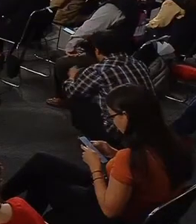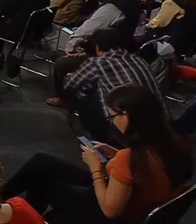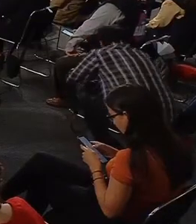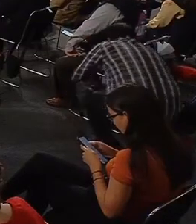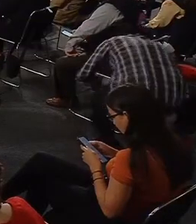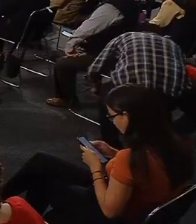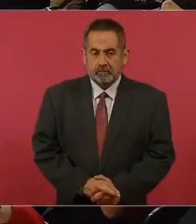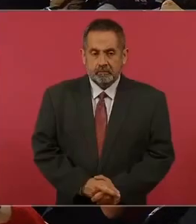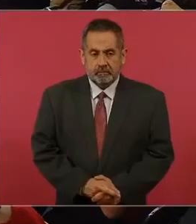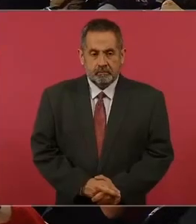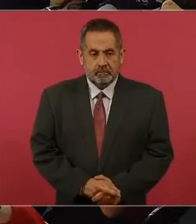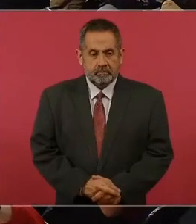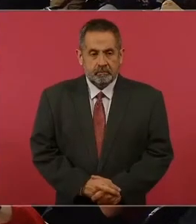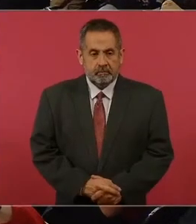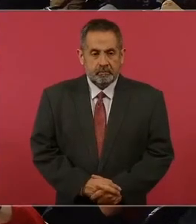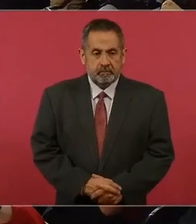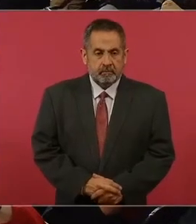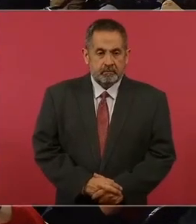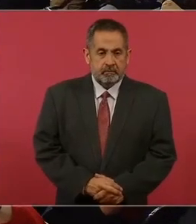Este es el precio